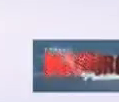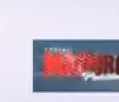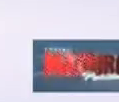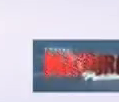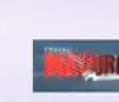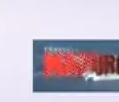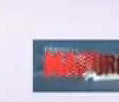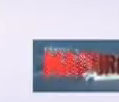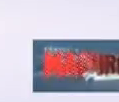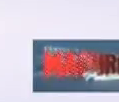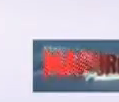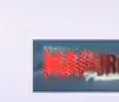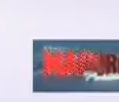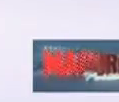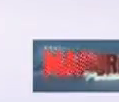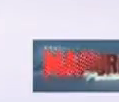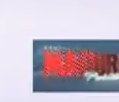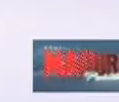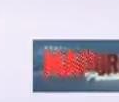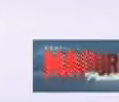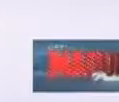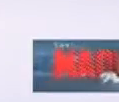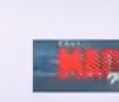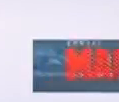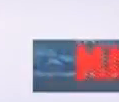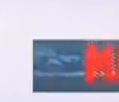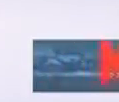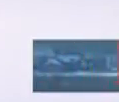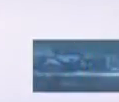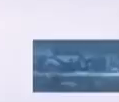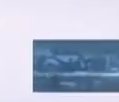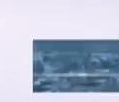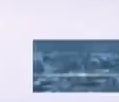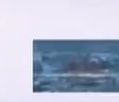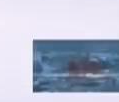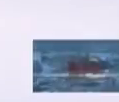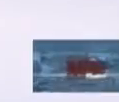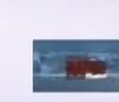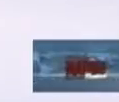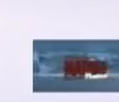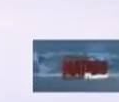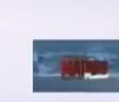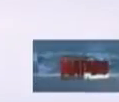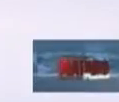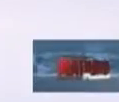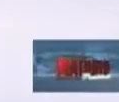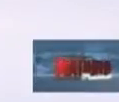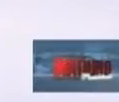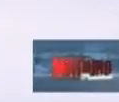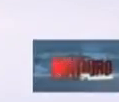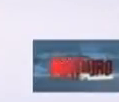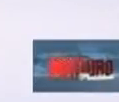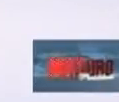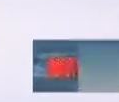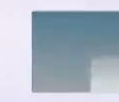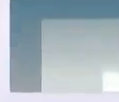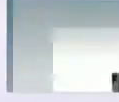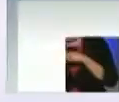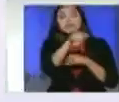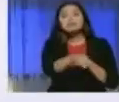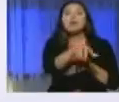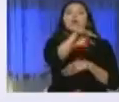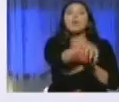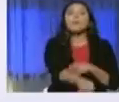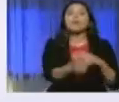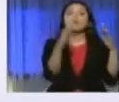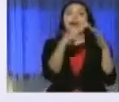socialista, tener el médico ahí en el barrio, 100% barrio adentro, tener la posibilidad de acceder a un apartamento